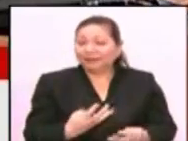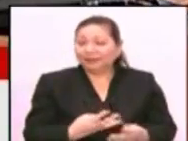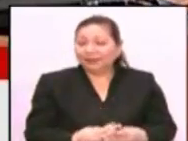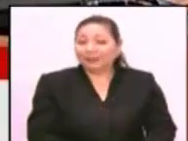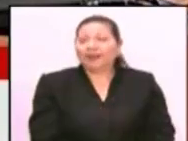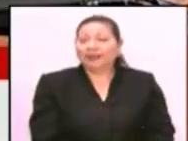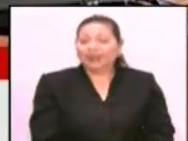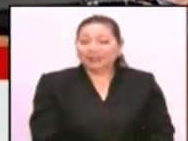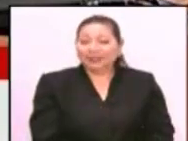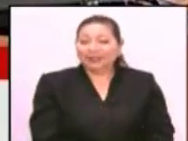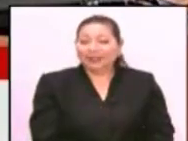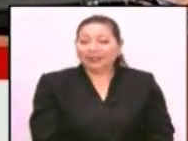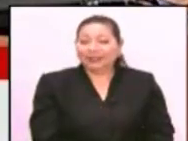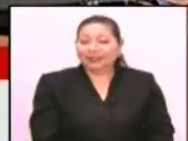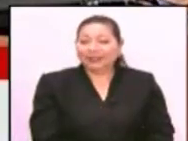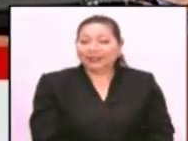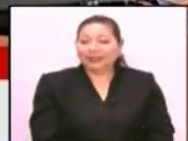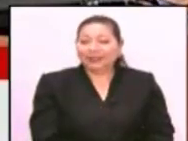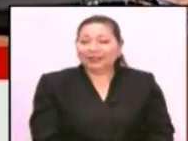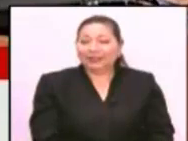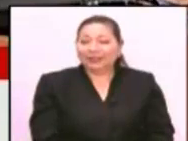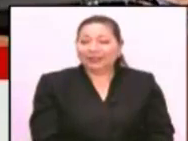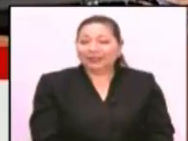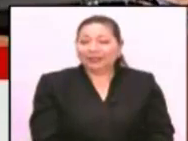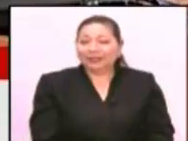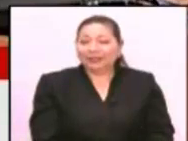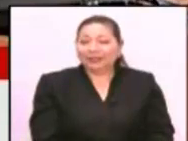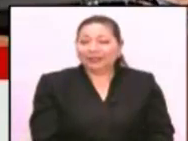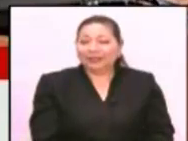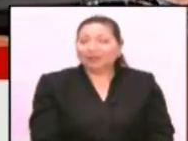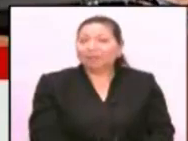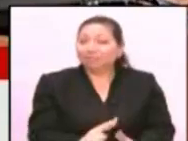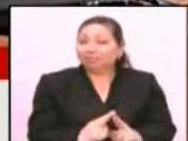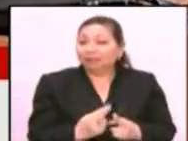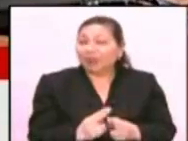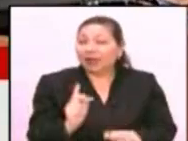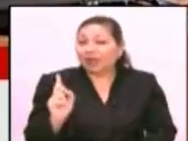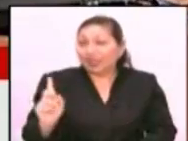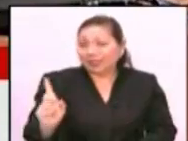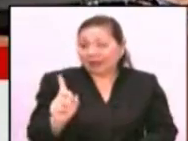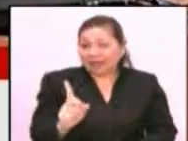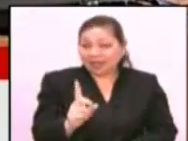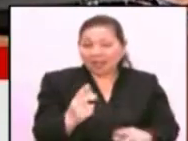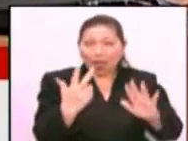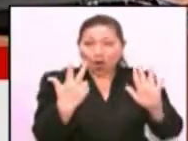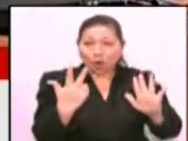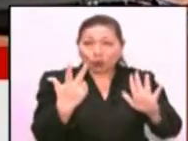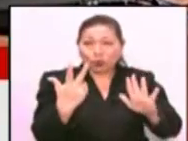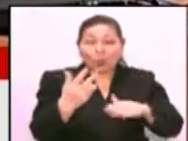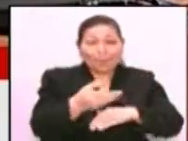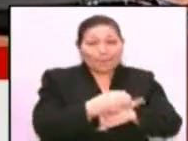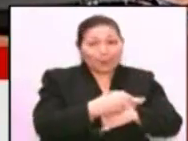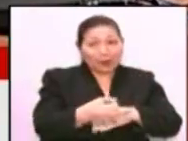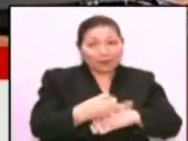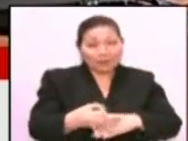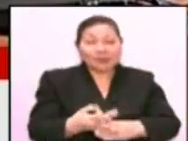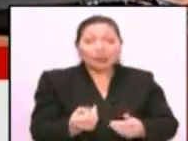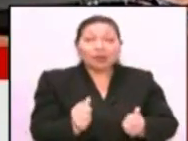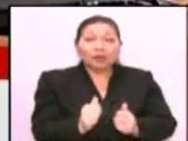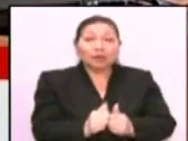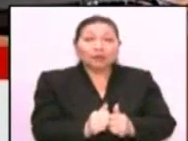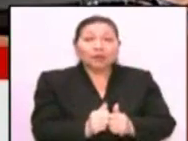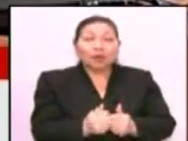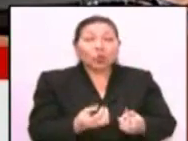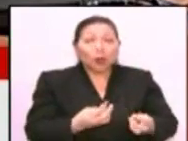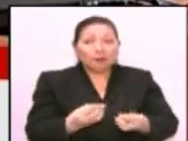penales. Presidente, ¿cuál ha sido la metodología? Nos hemos reunido en cada región, en las 8 regiones donde se concentran los 69 penales, con las cámaras